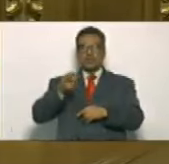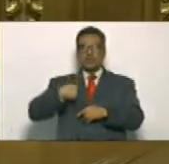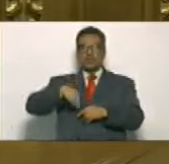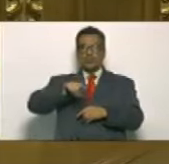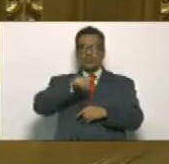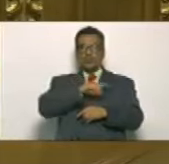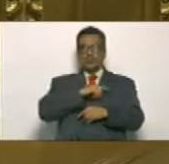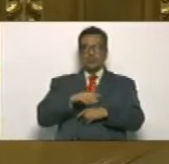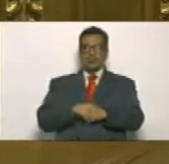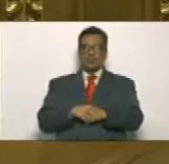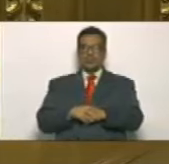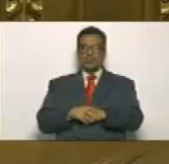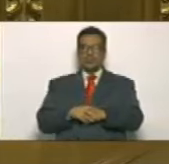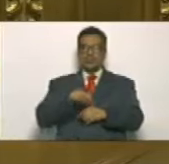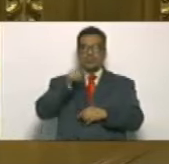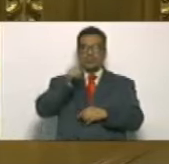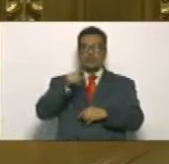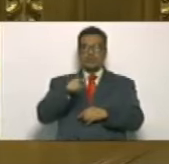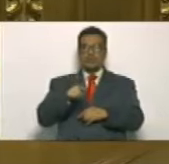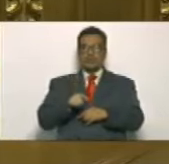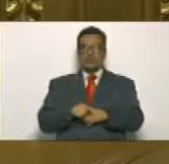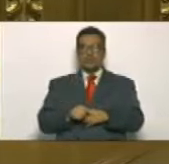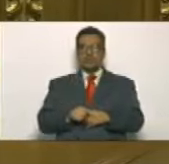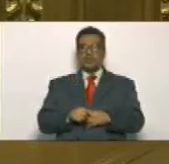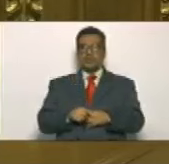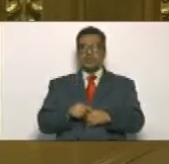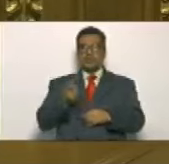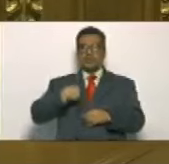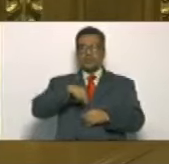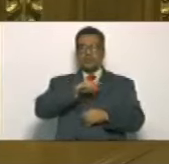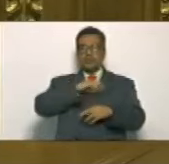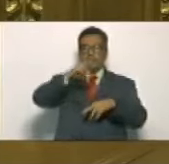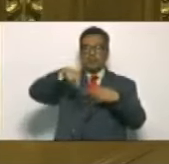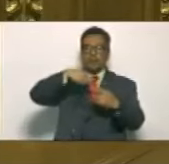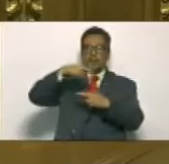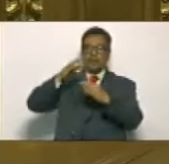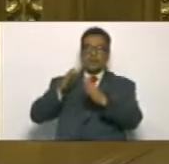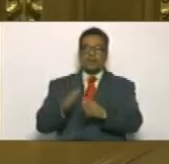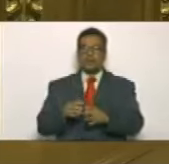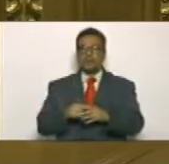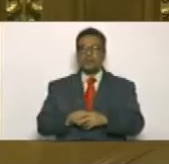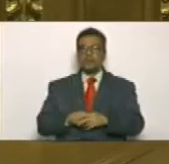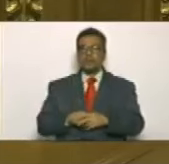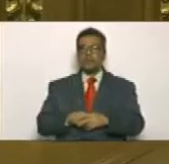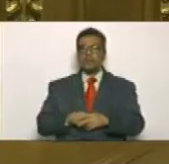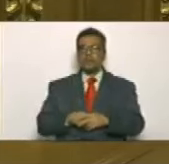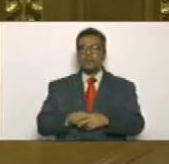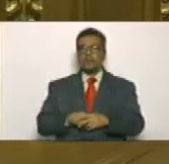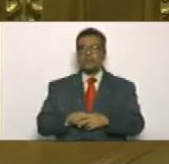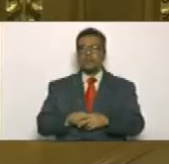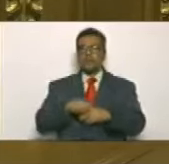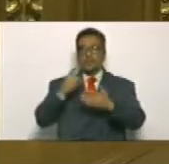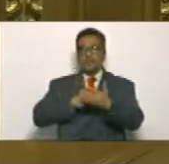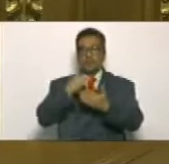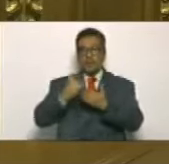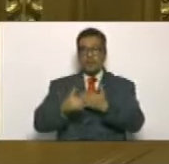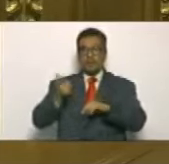nosotros. Es allí el sostén de nuestra revolución. Tenemos un